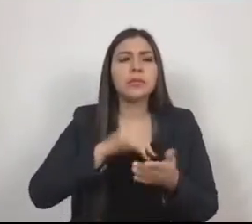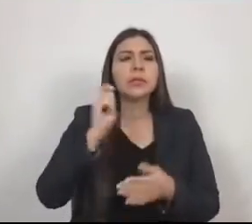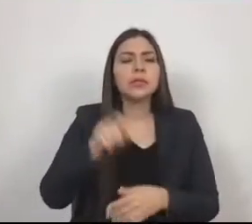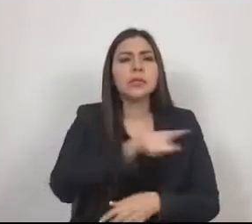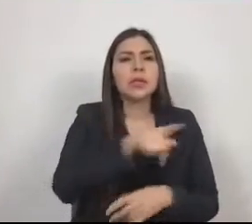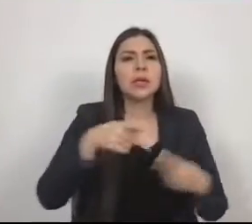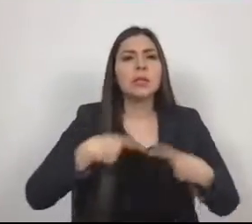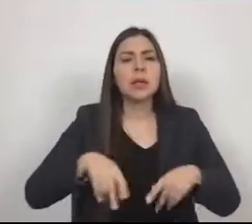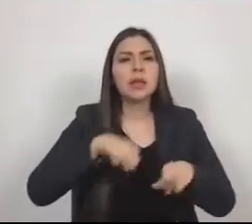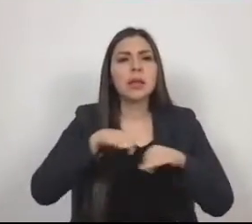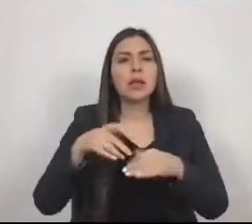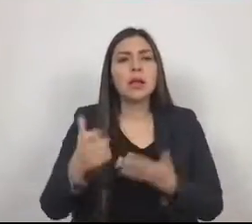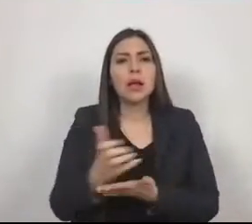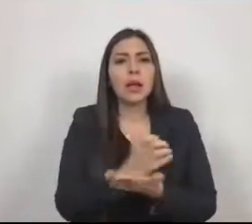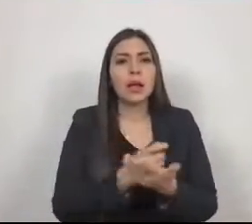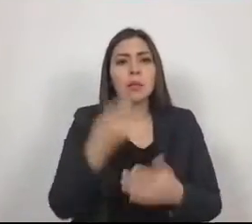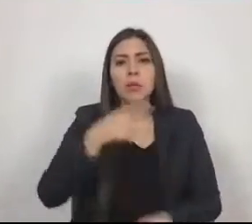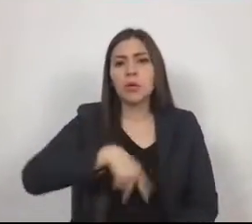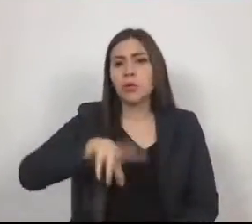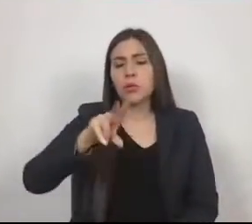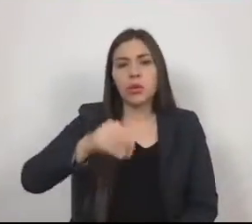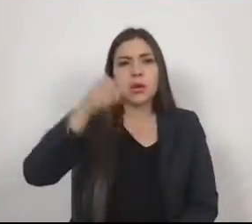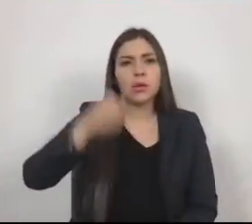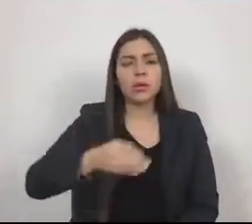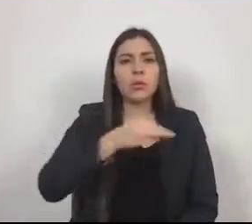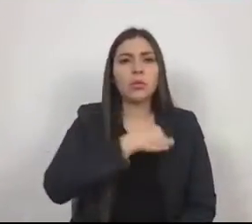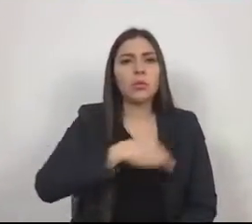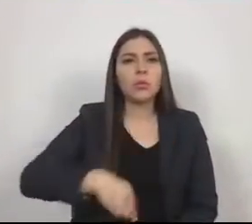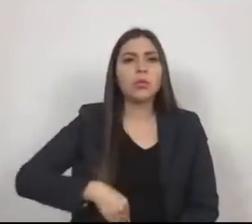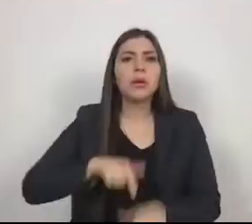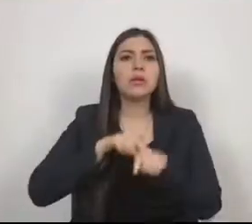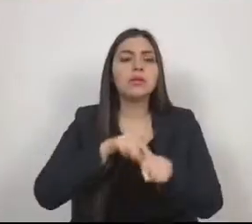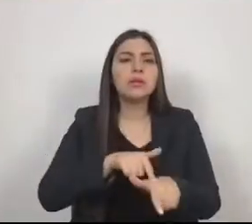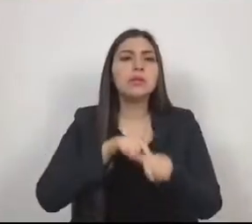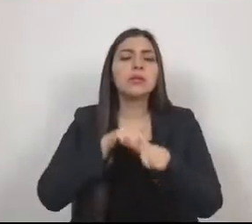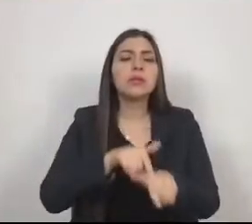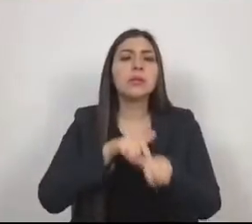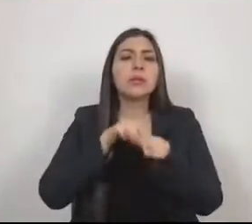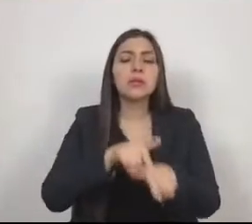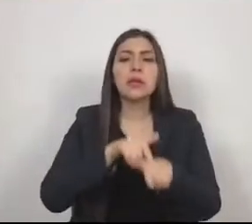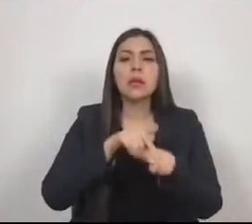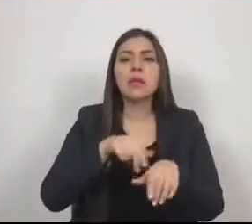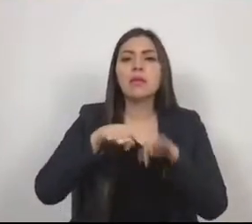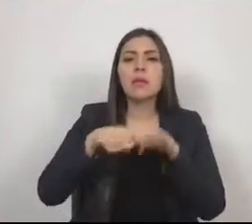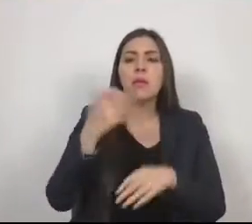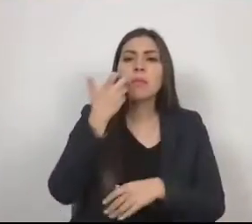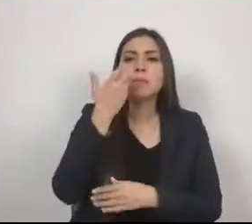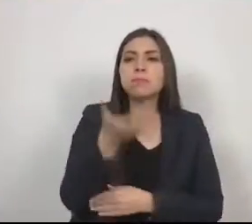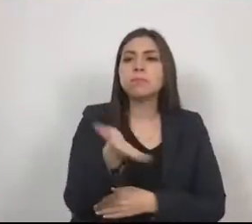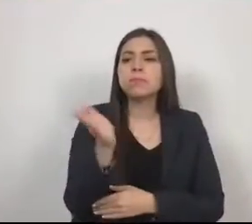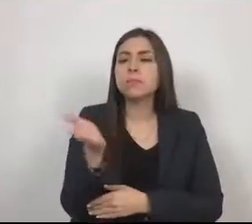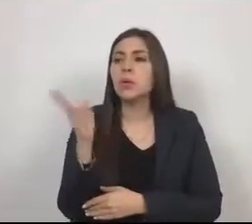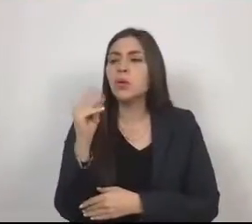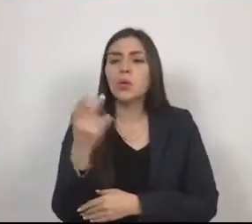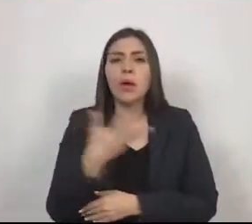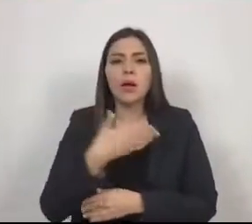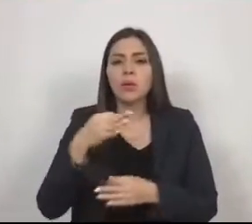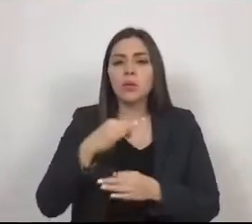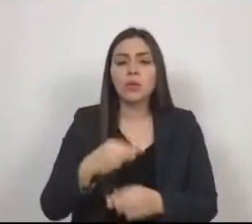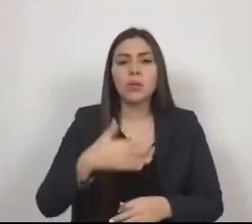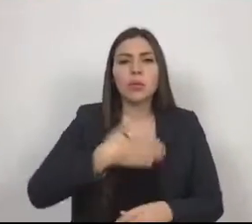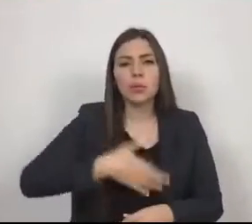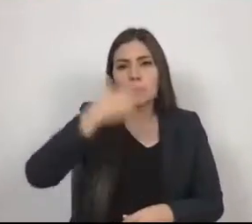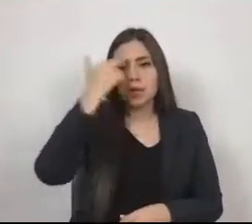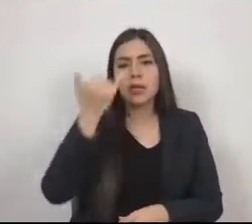pero estamos en contra de que los municipios sigan acumulando pasivo laboral por el despido injustificado de los trabajadores y el mal manejo de los